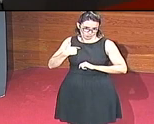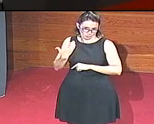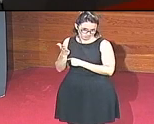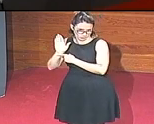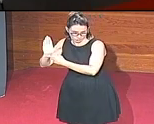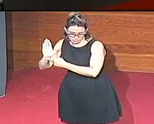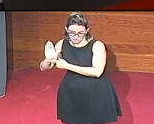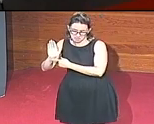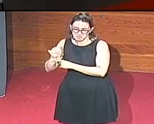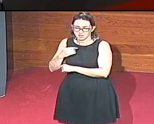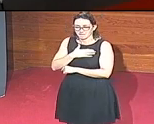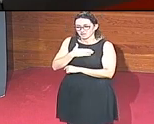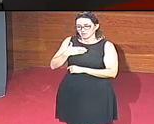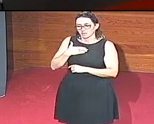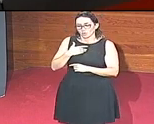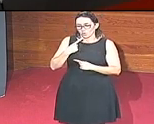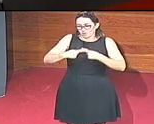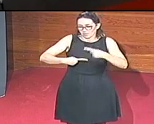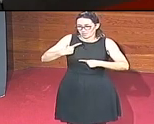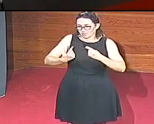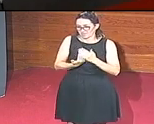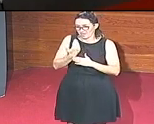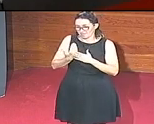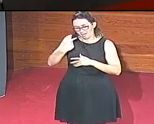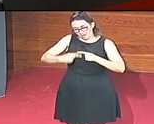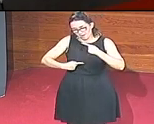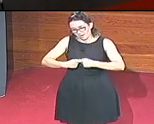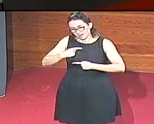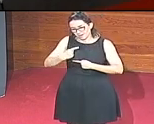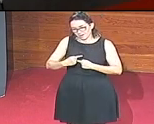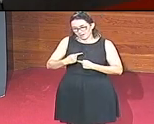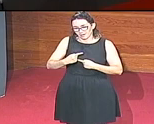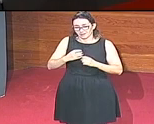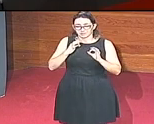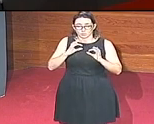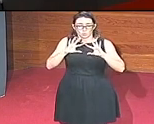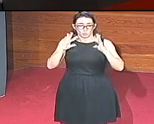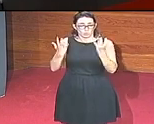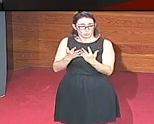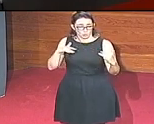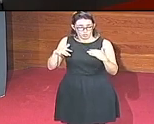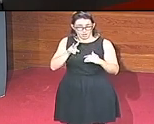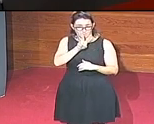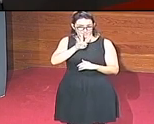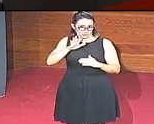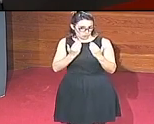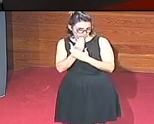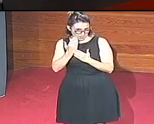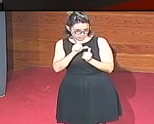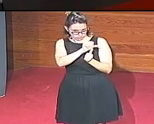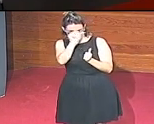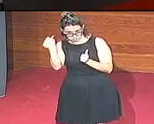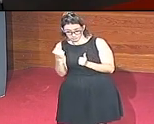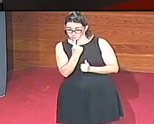hacer una página diaria contando en los veintipico días que va a durar el mundial contar cada día un